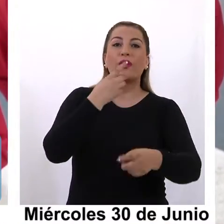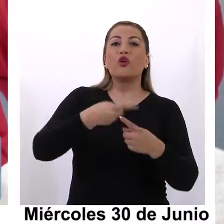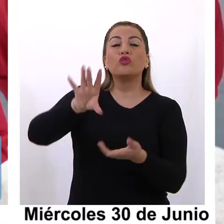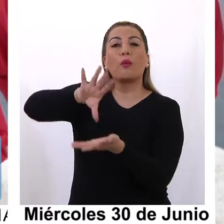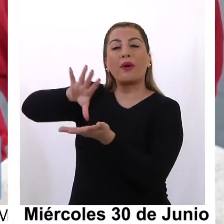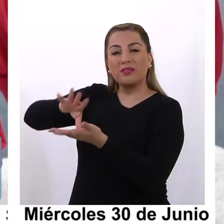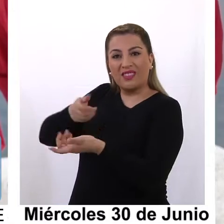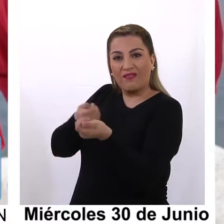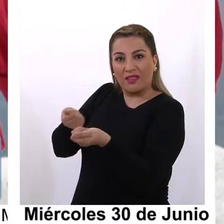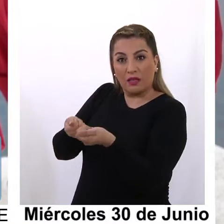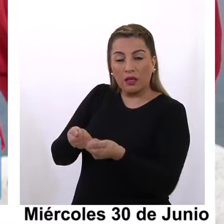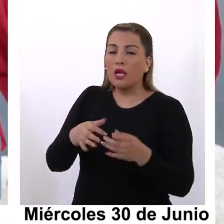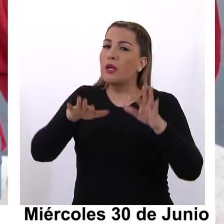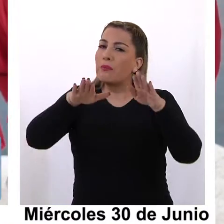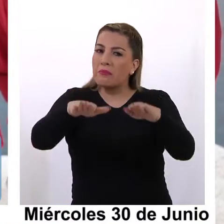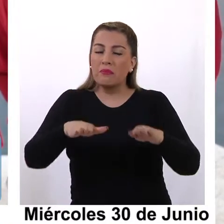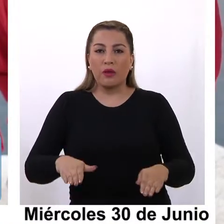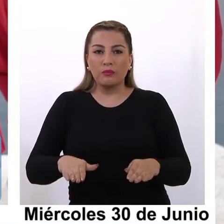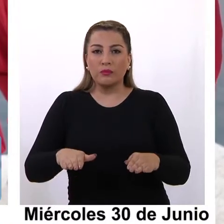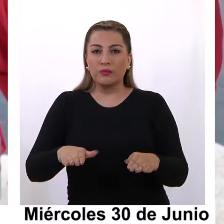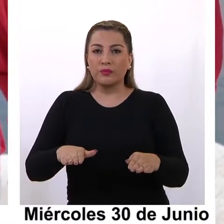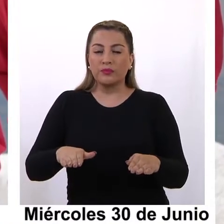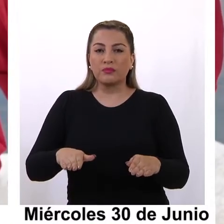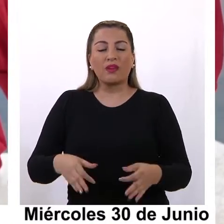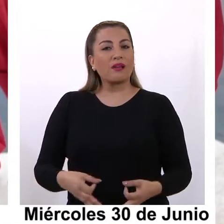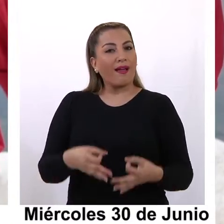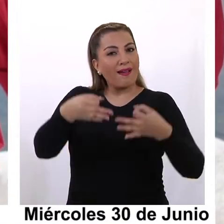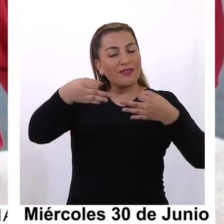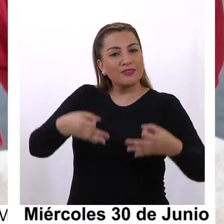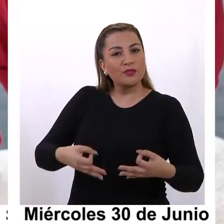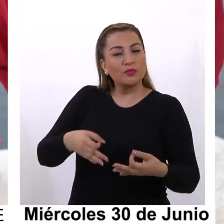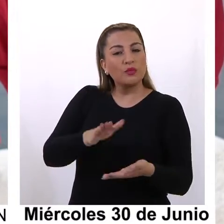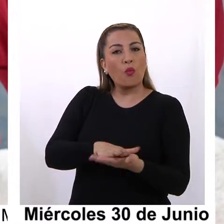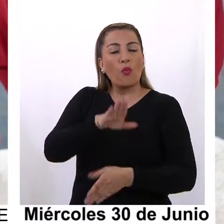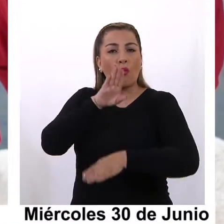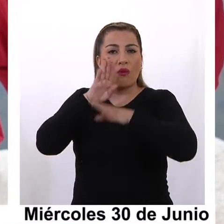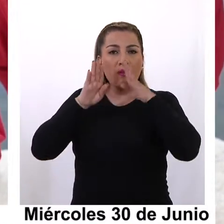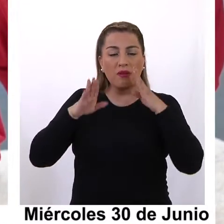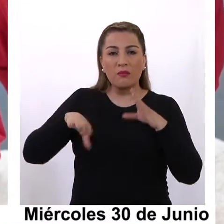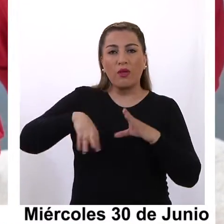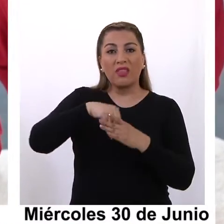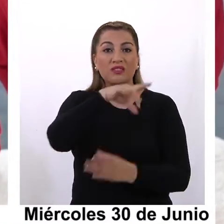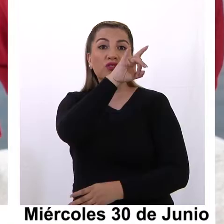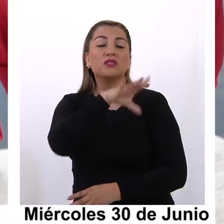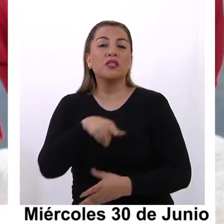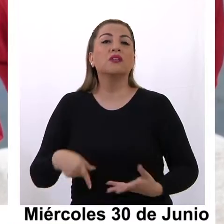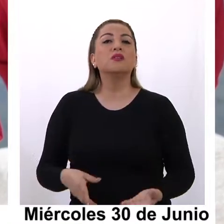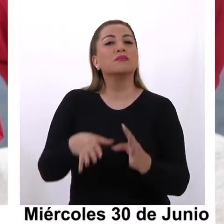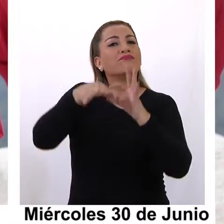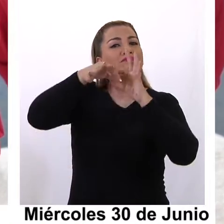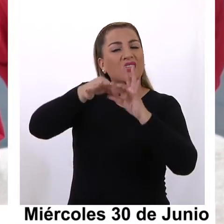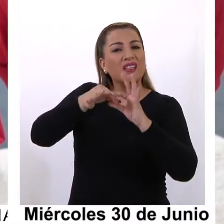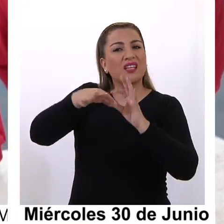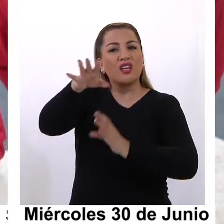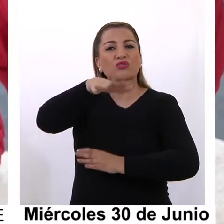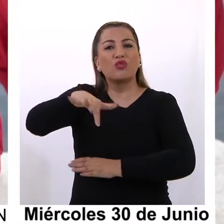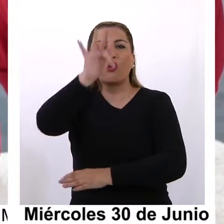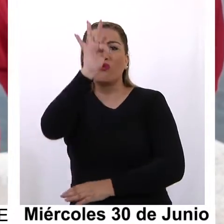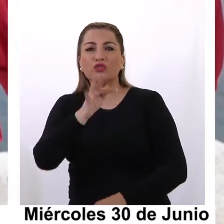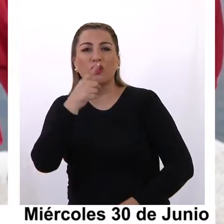Y de igual forma, mantener la seguridad y la sanidad de nuestro país. Es por eso que agradecemos a todos los